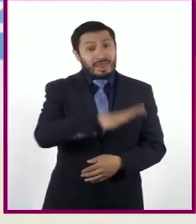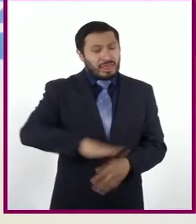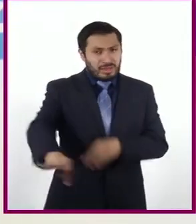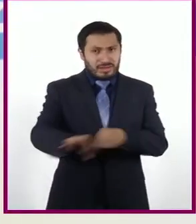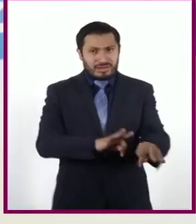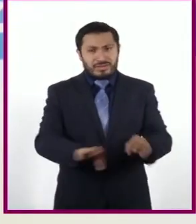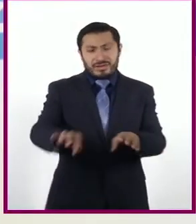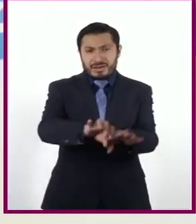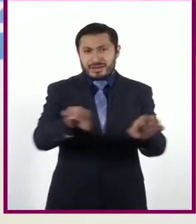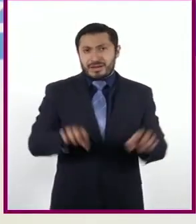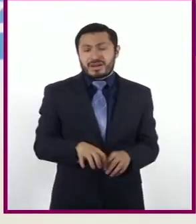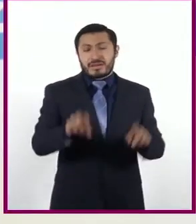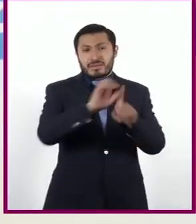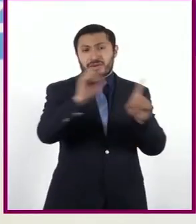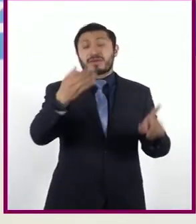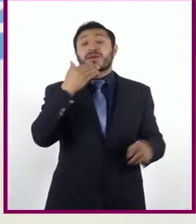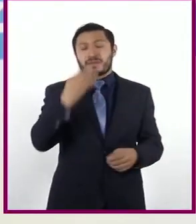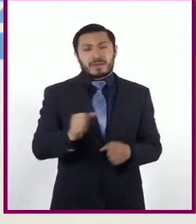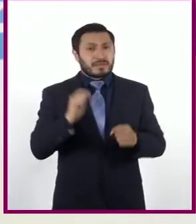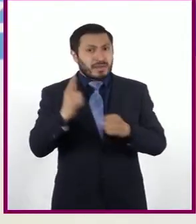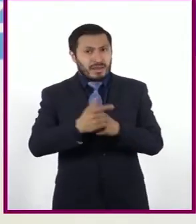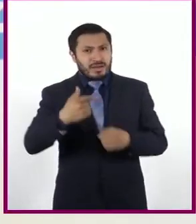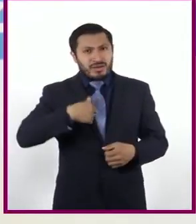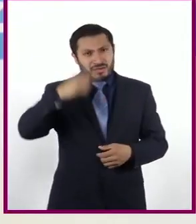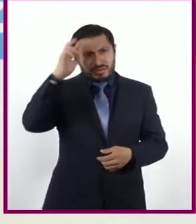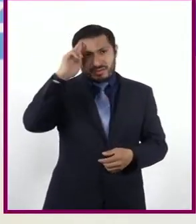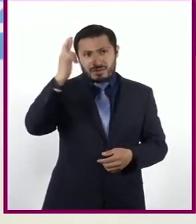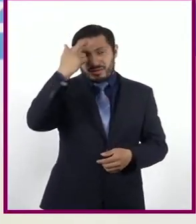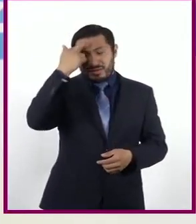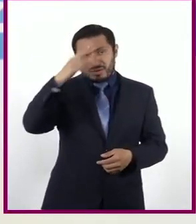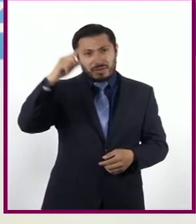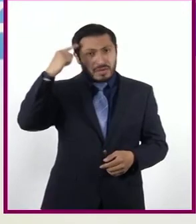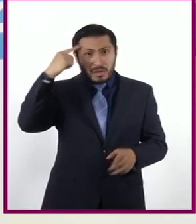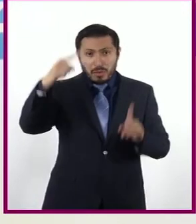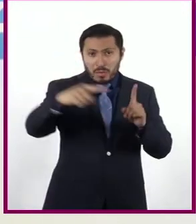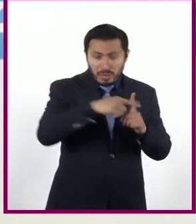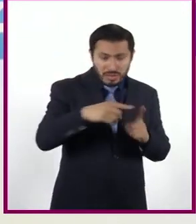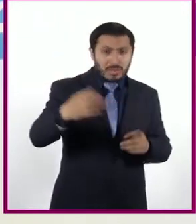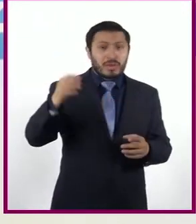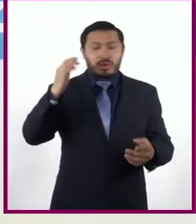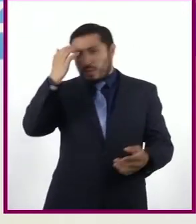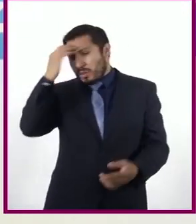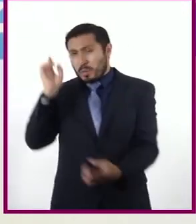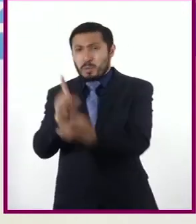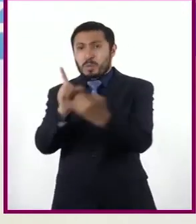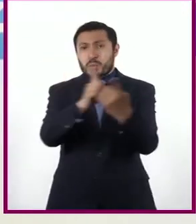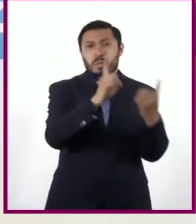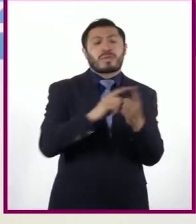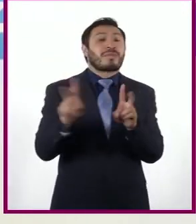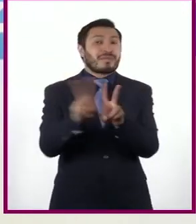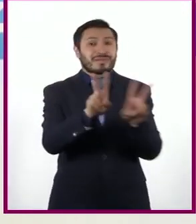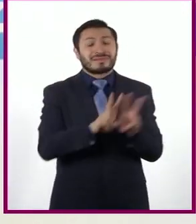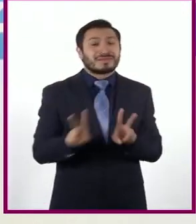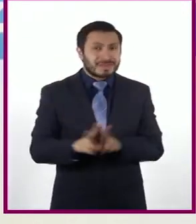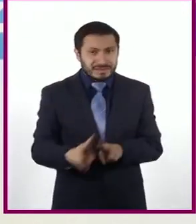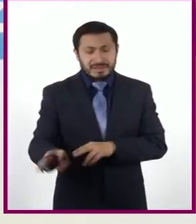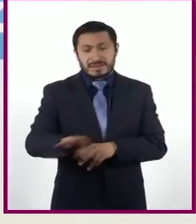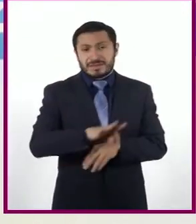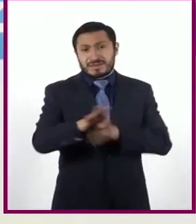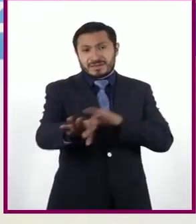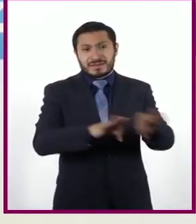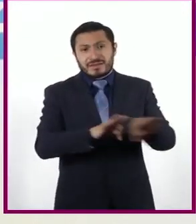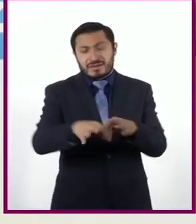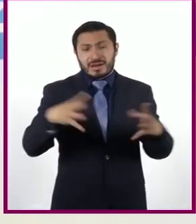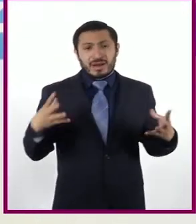equipo. Un aspecto positivo que recuerdo es que conocí a otros vecinos y posteriormente trabajamos para solicitar